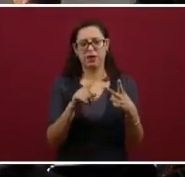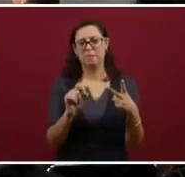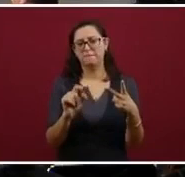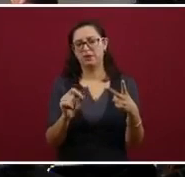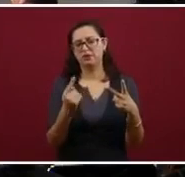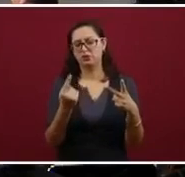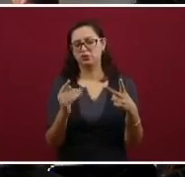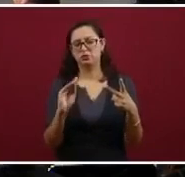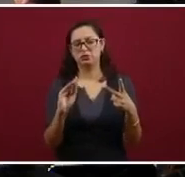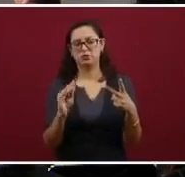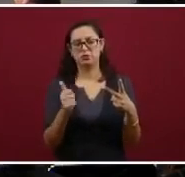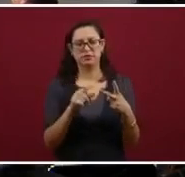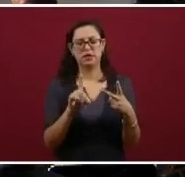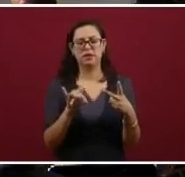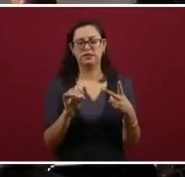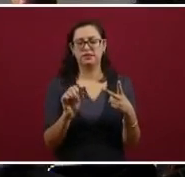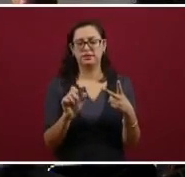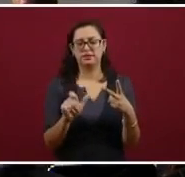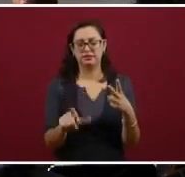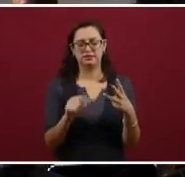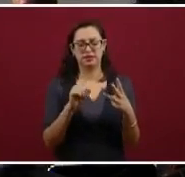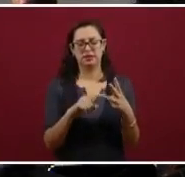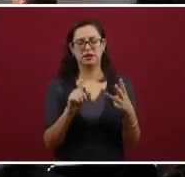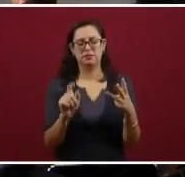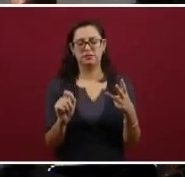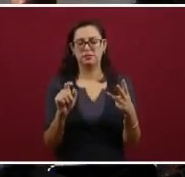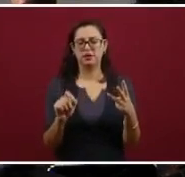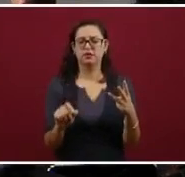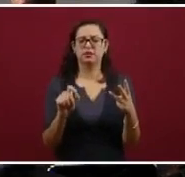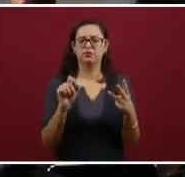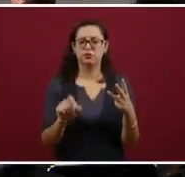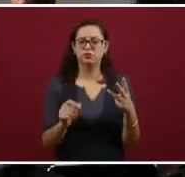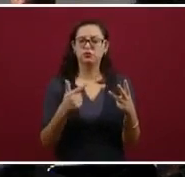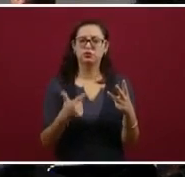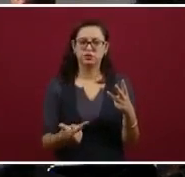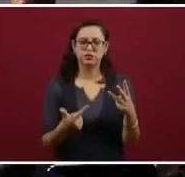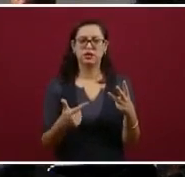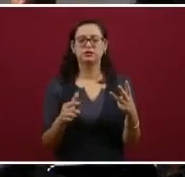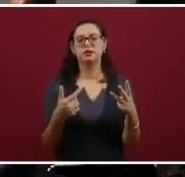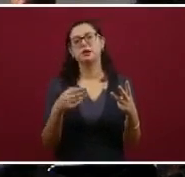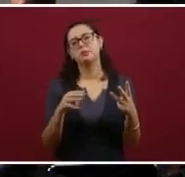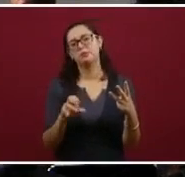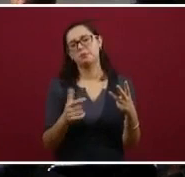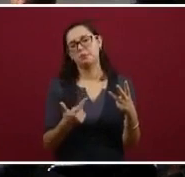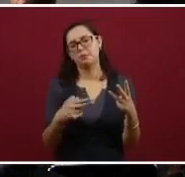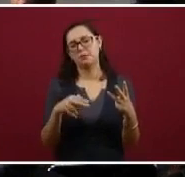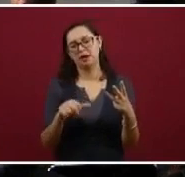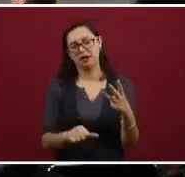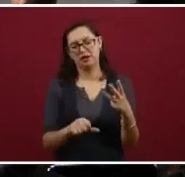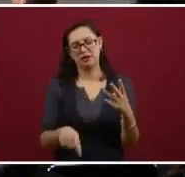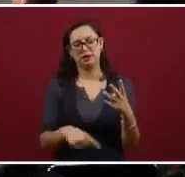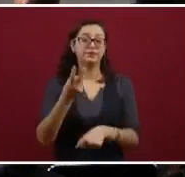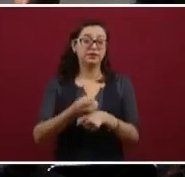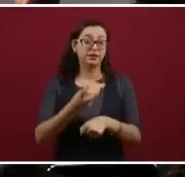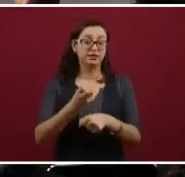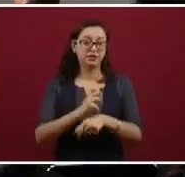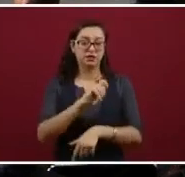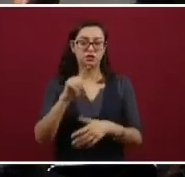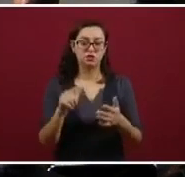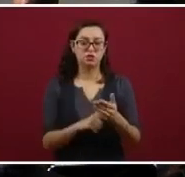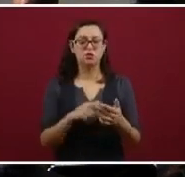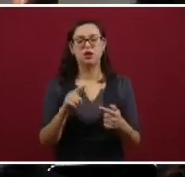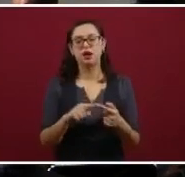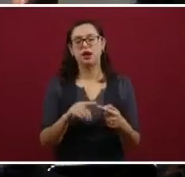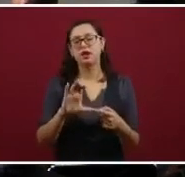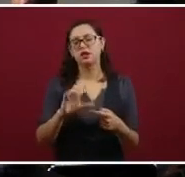21.96 por litro para el diésel, 20 pesos con 7 centavos para la gasolina regular. Y el tercer lugar lo tiene Shell, con un precio